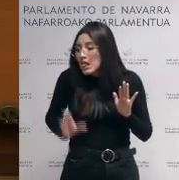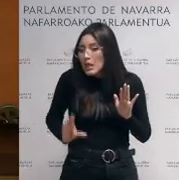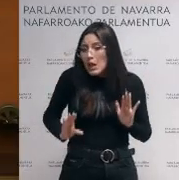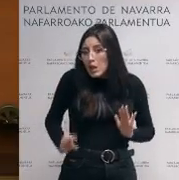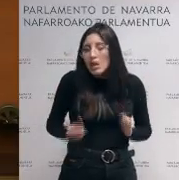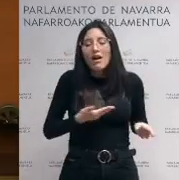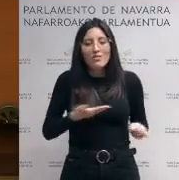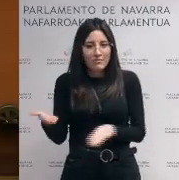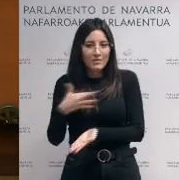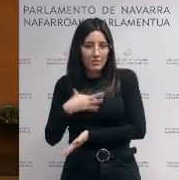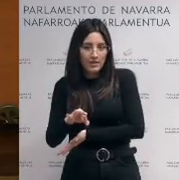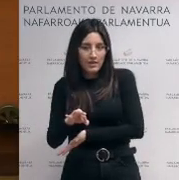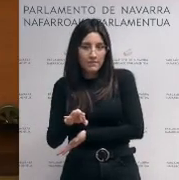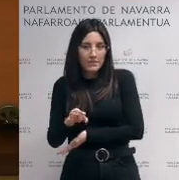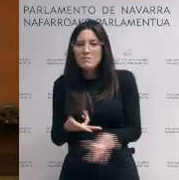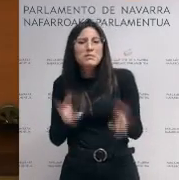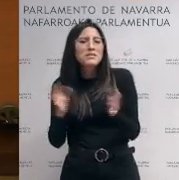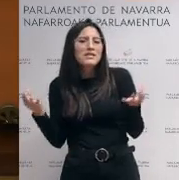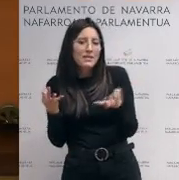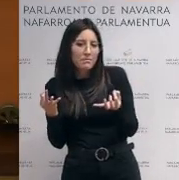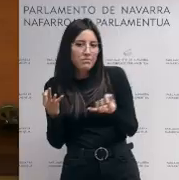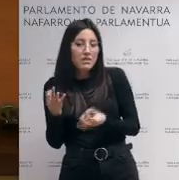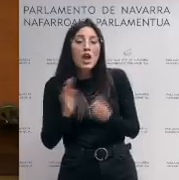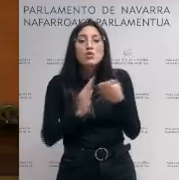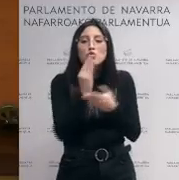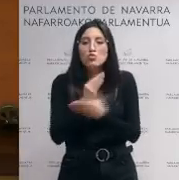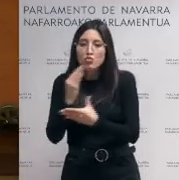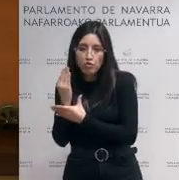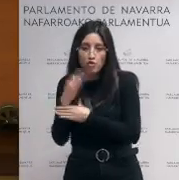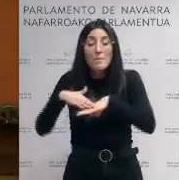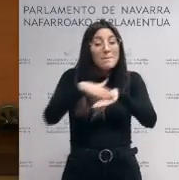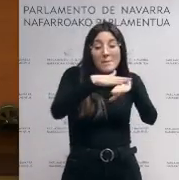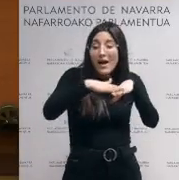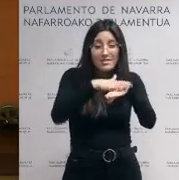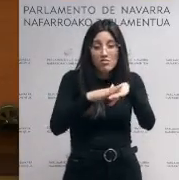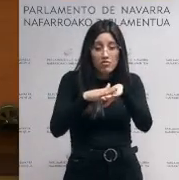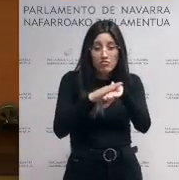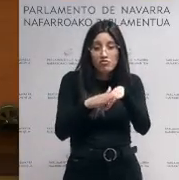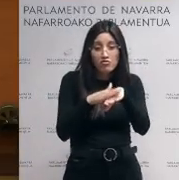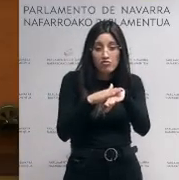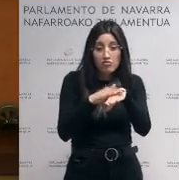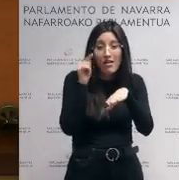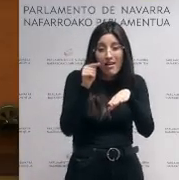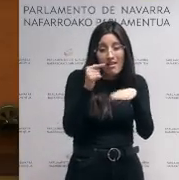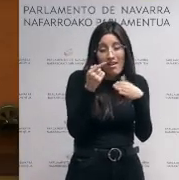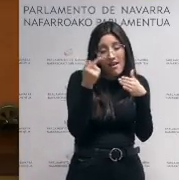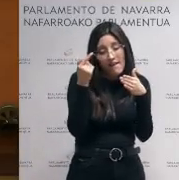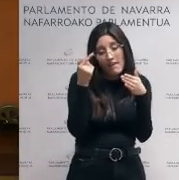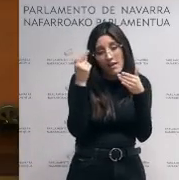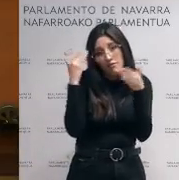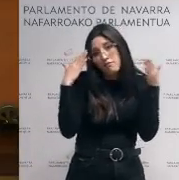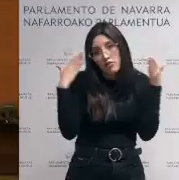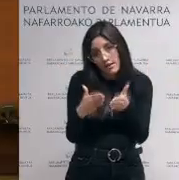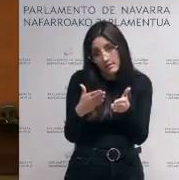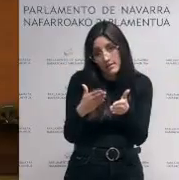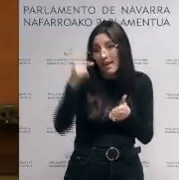qué? A la subida de los precios de productos de primera necesidad que se han producido en los últimos años, también en Navarra.